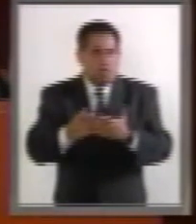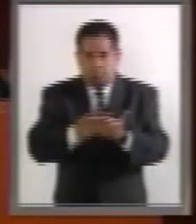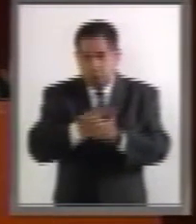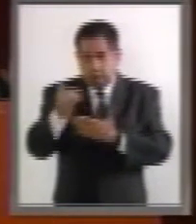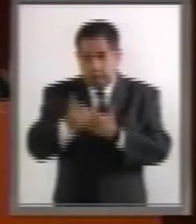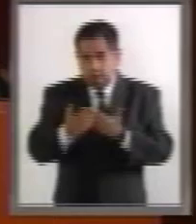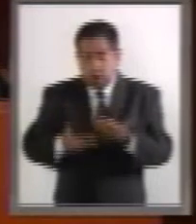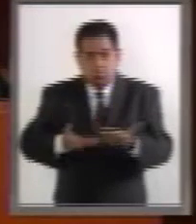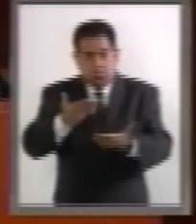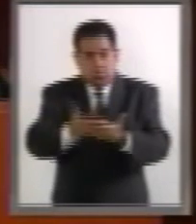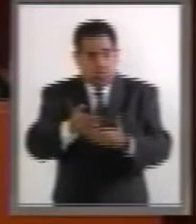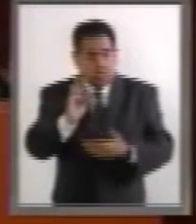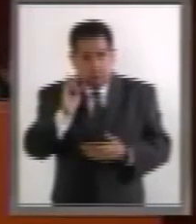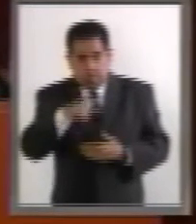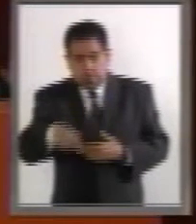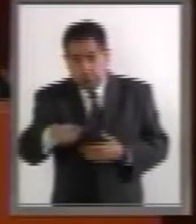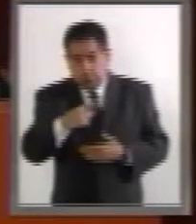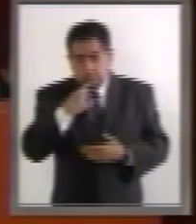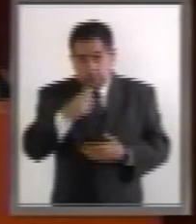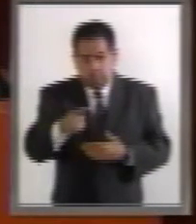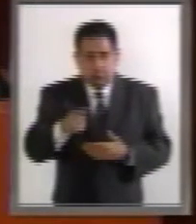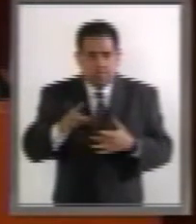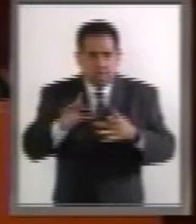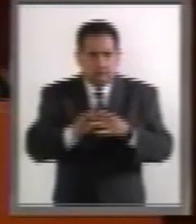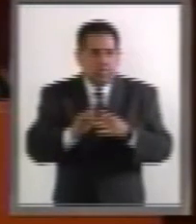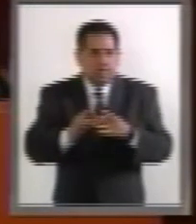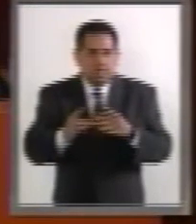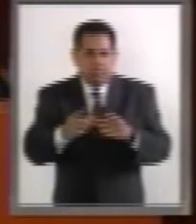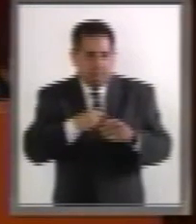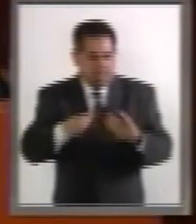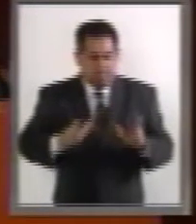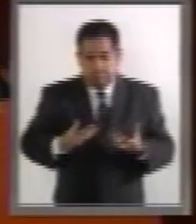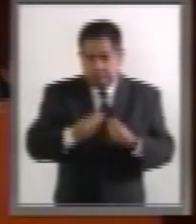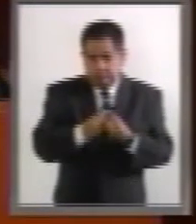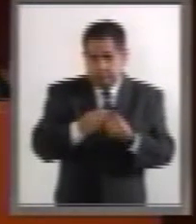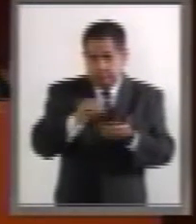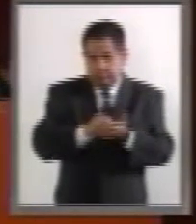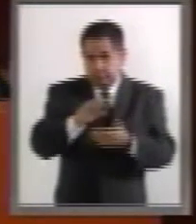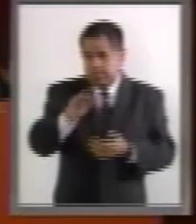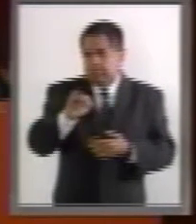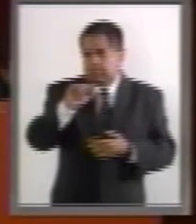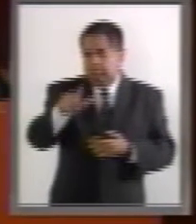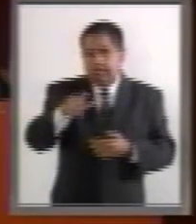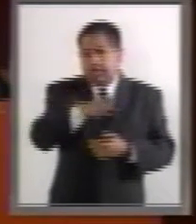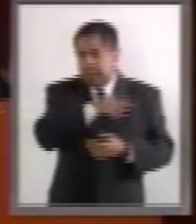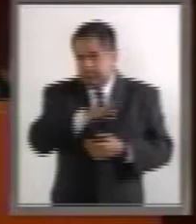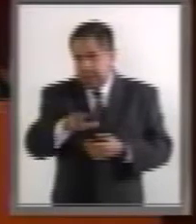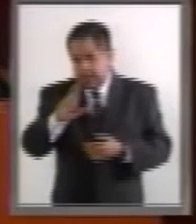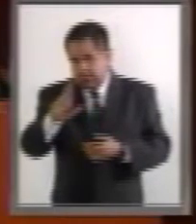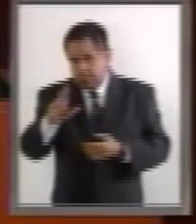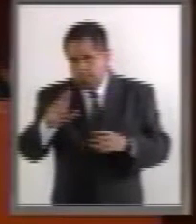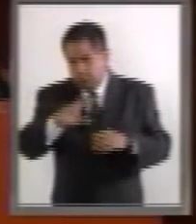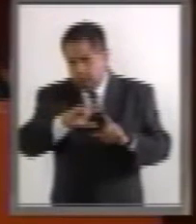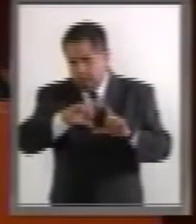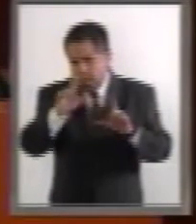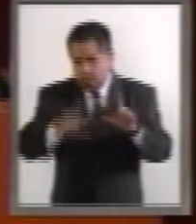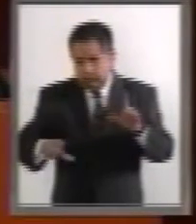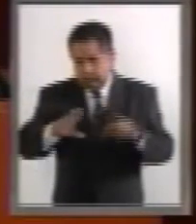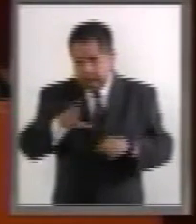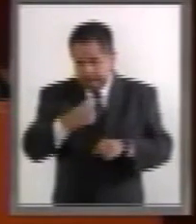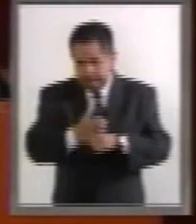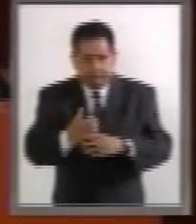decreto que estamos discutiendo, quedaría integrada en el marco de la Fiscalía General de la República. Sin